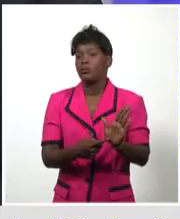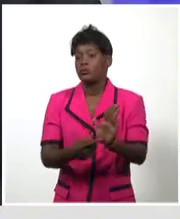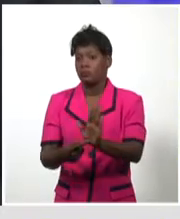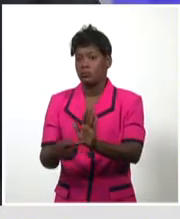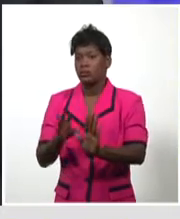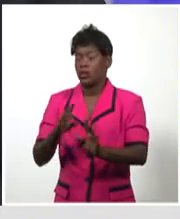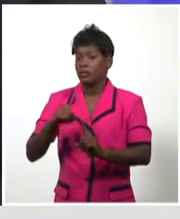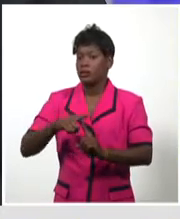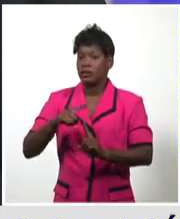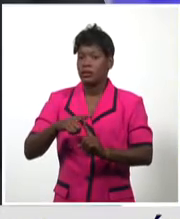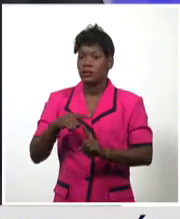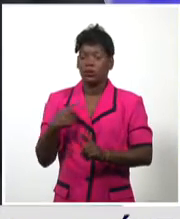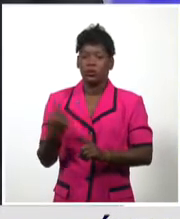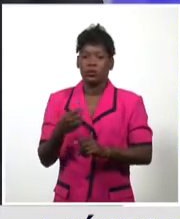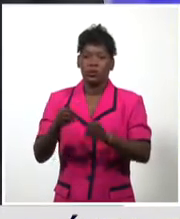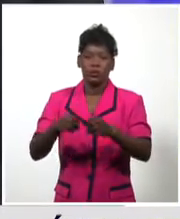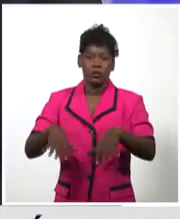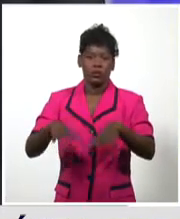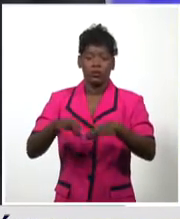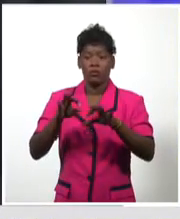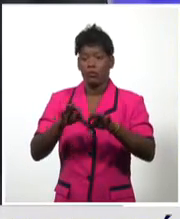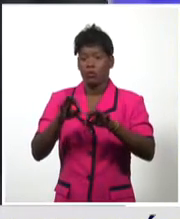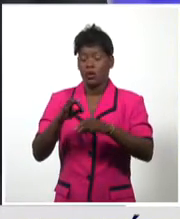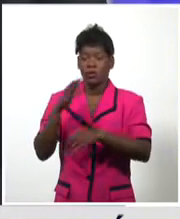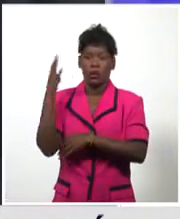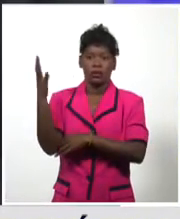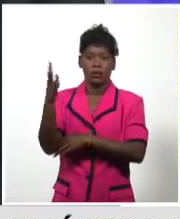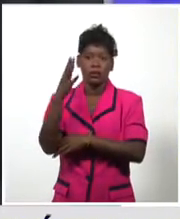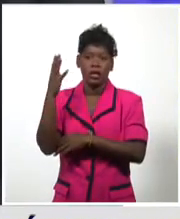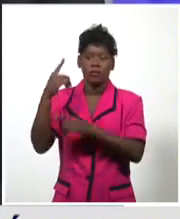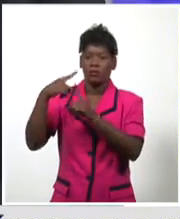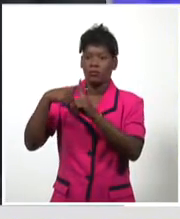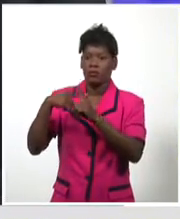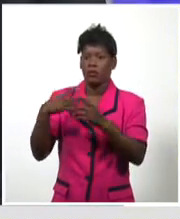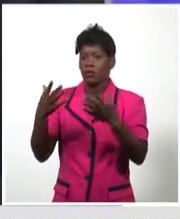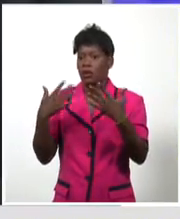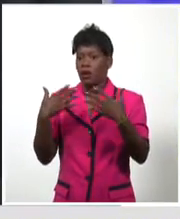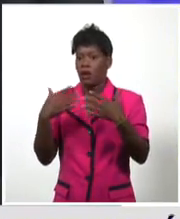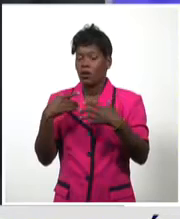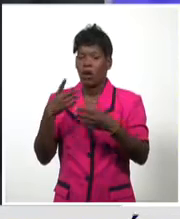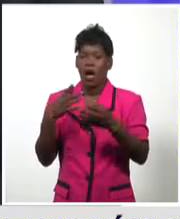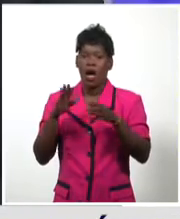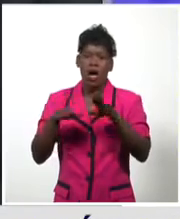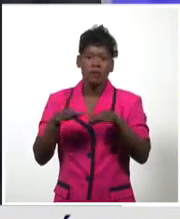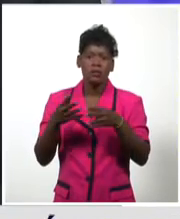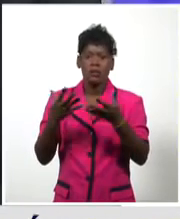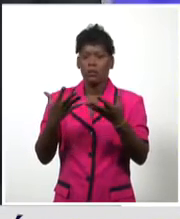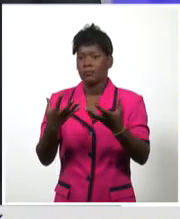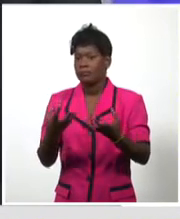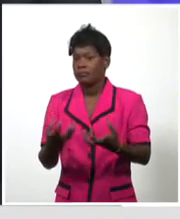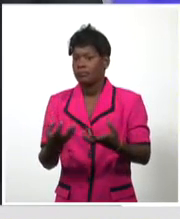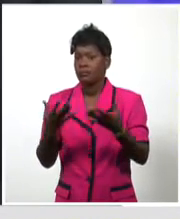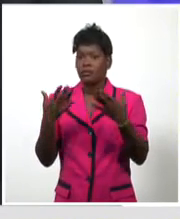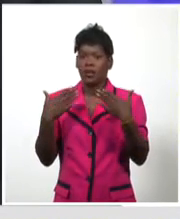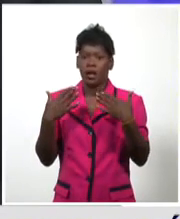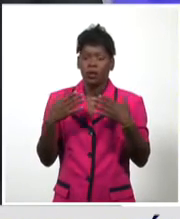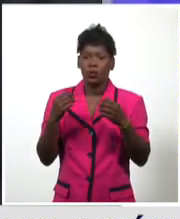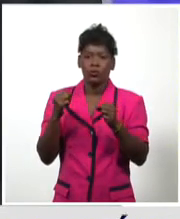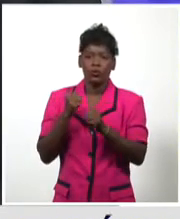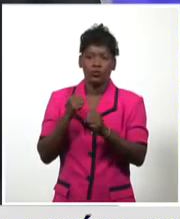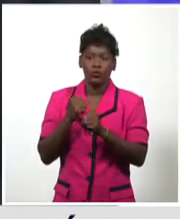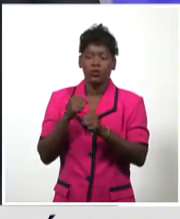nuestras condiciones, de nuestro clima tropical, estacionalmente húmedo, con altas temperaturas, con altos valores de humedad,